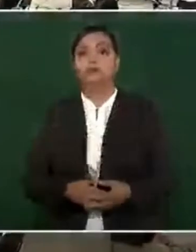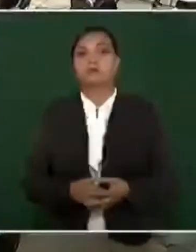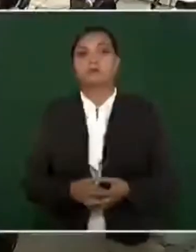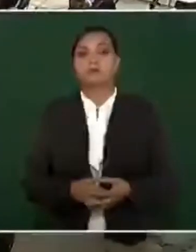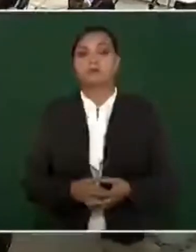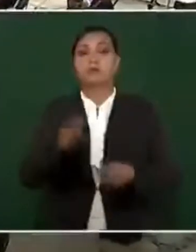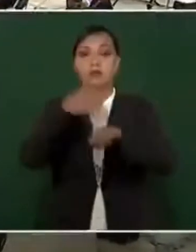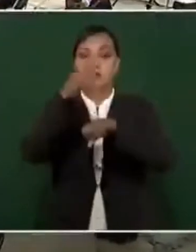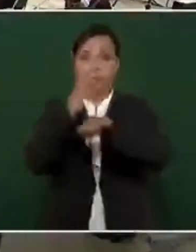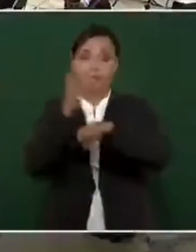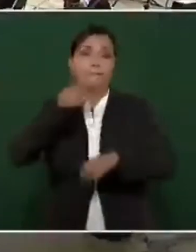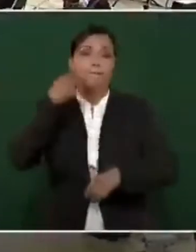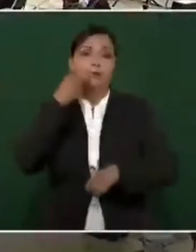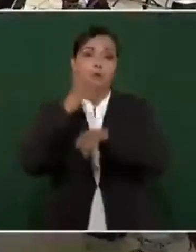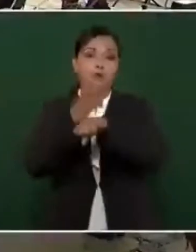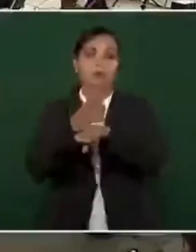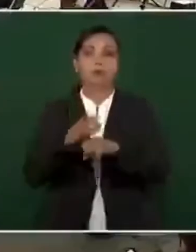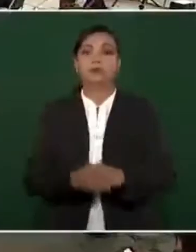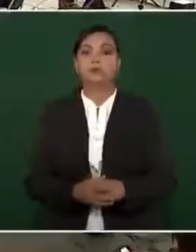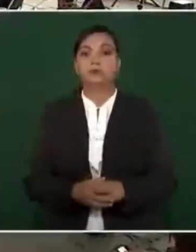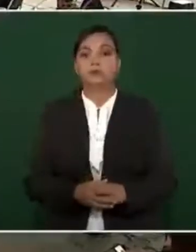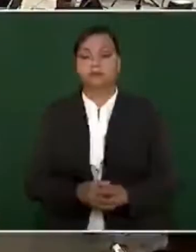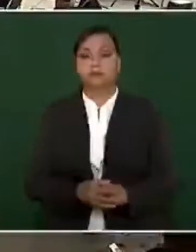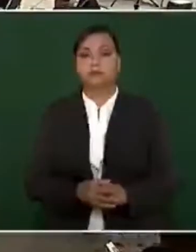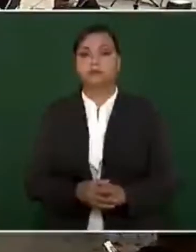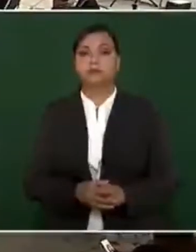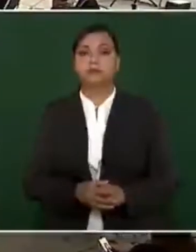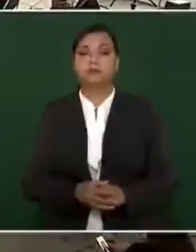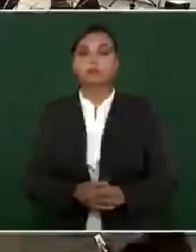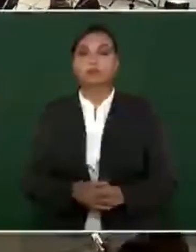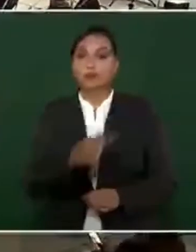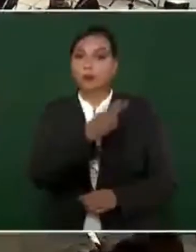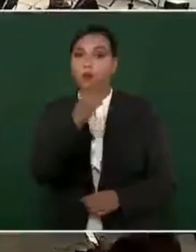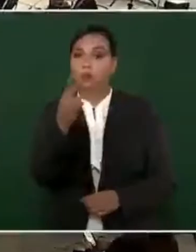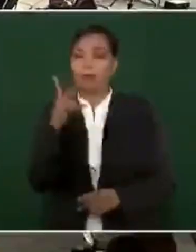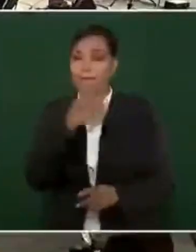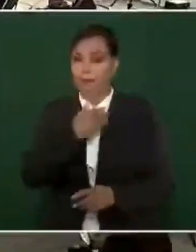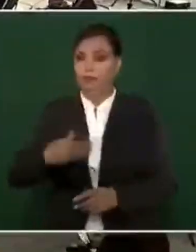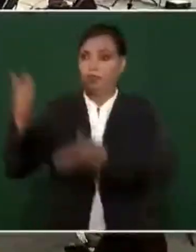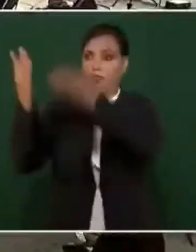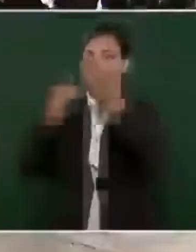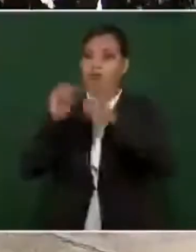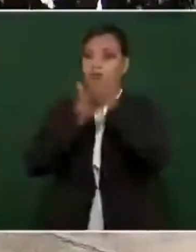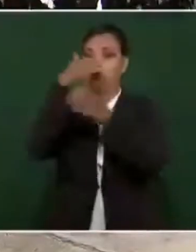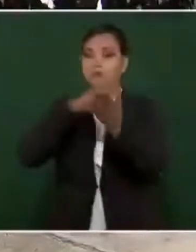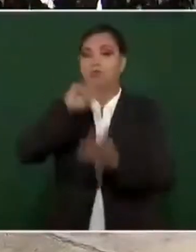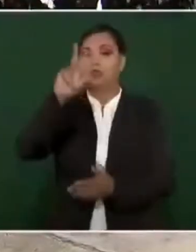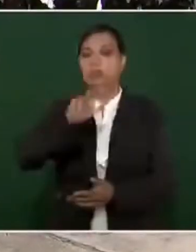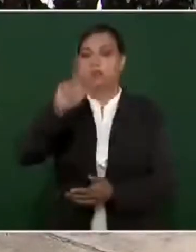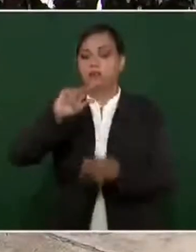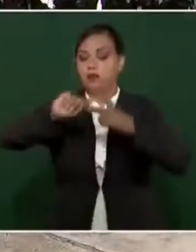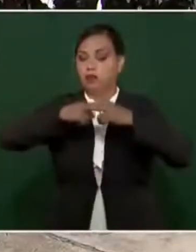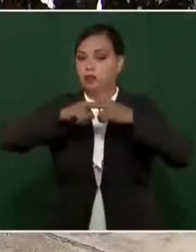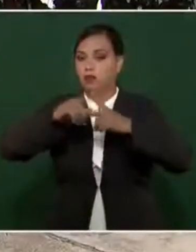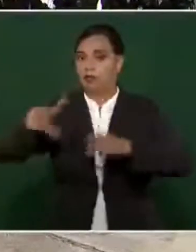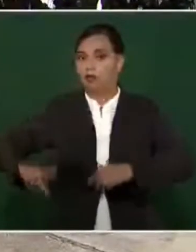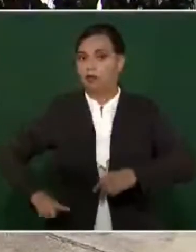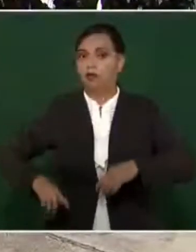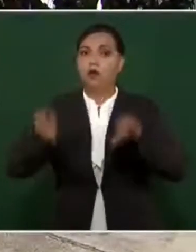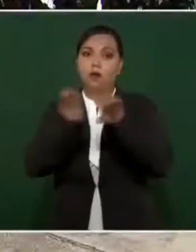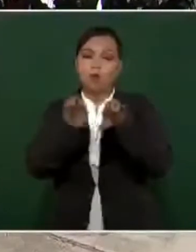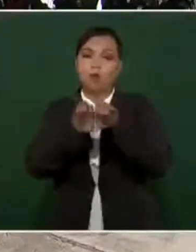Usted llega en el 2018, pues como un fenómeno político electoral.